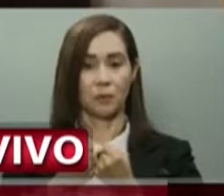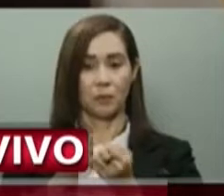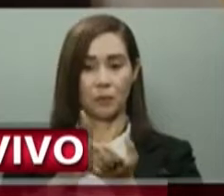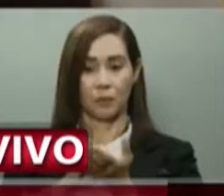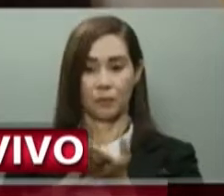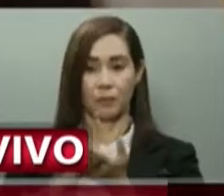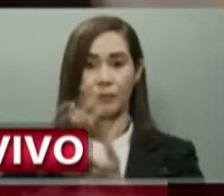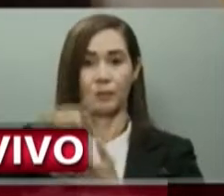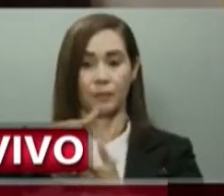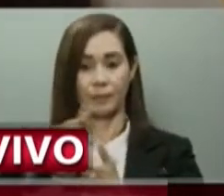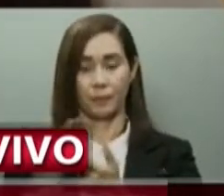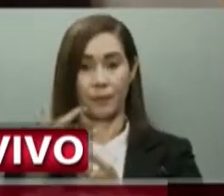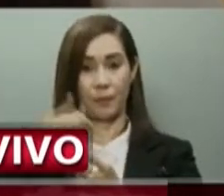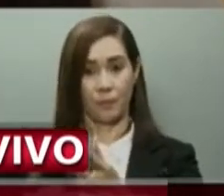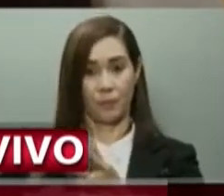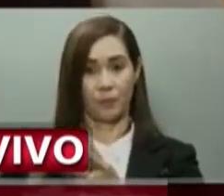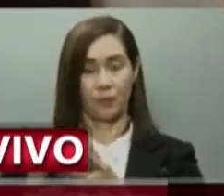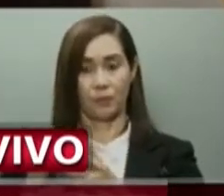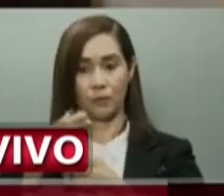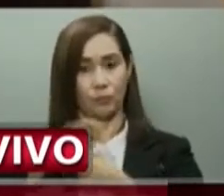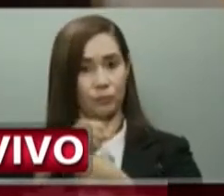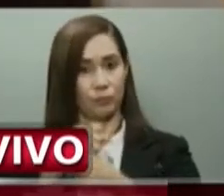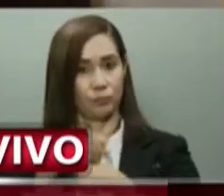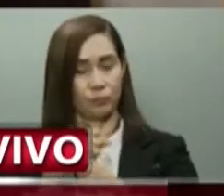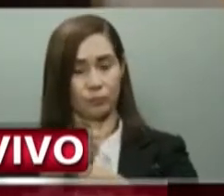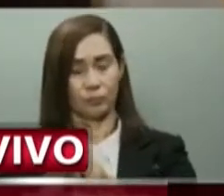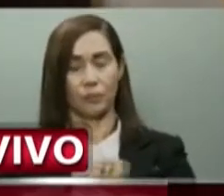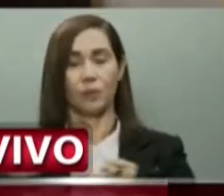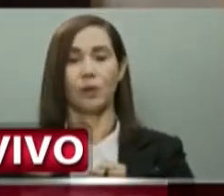tiene unos sistemas de distribución muy especiales